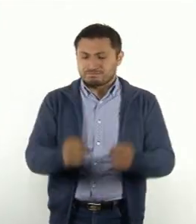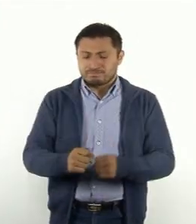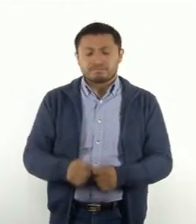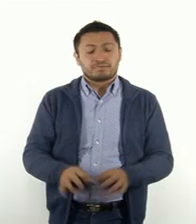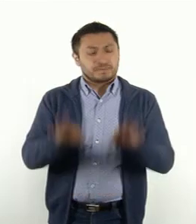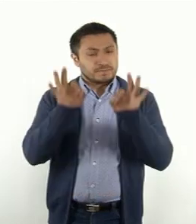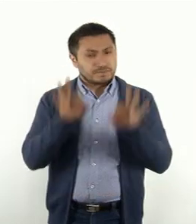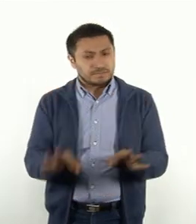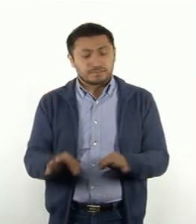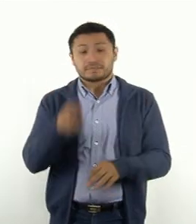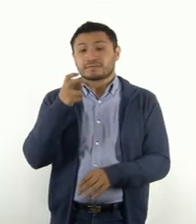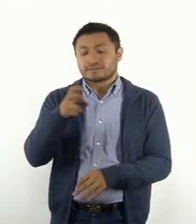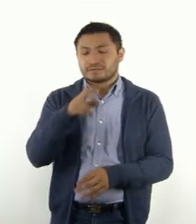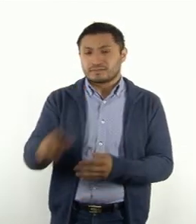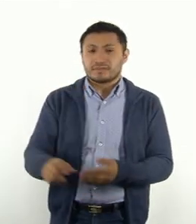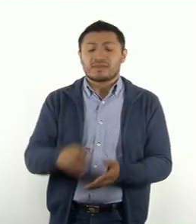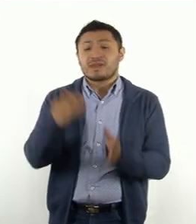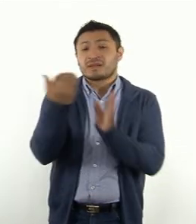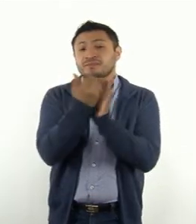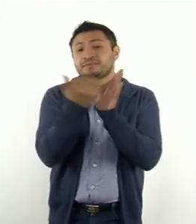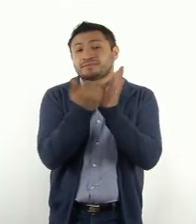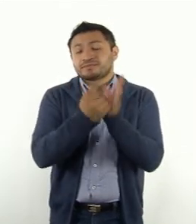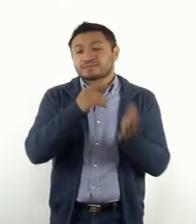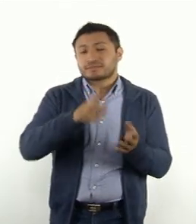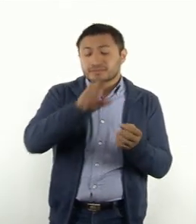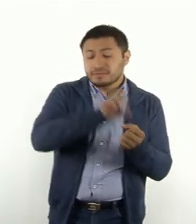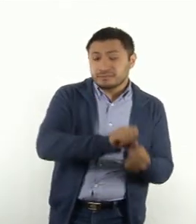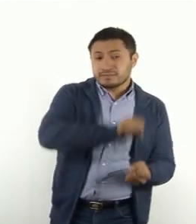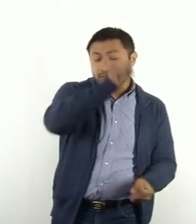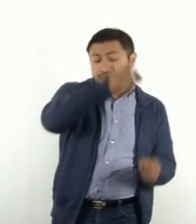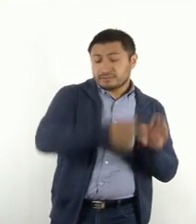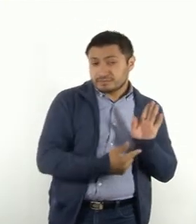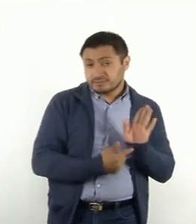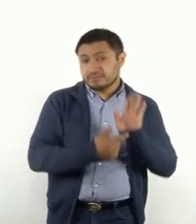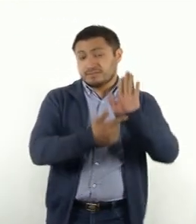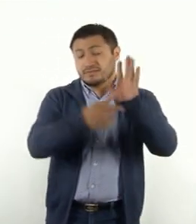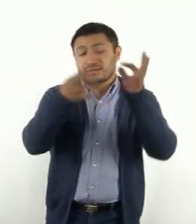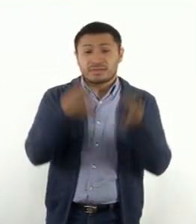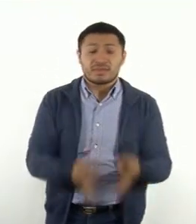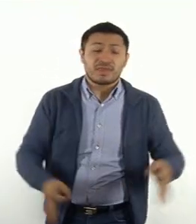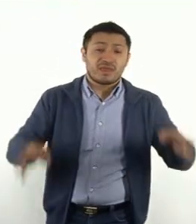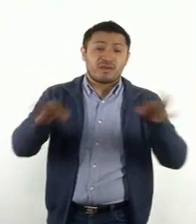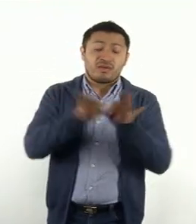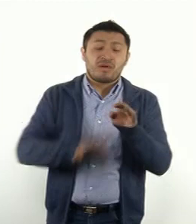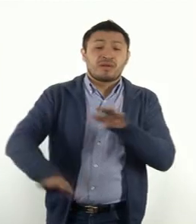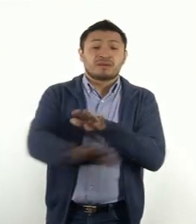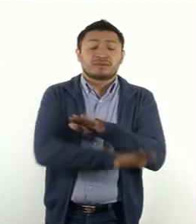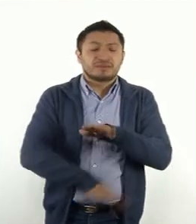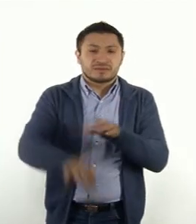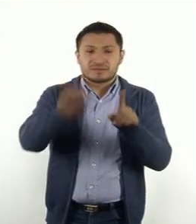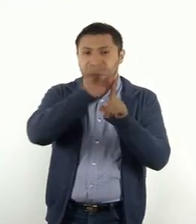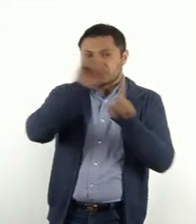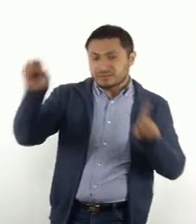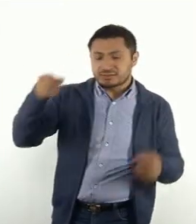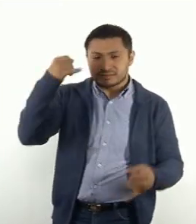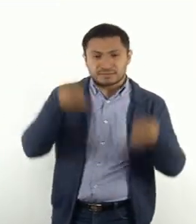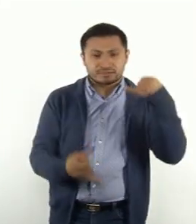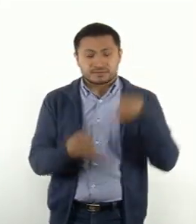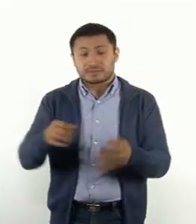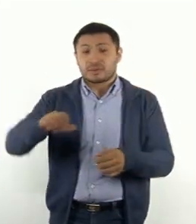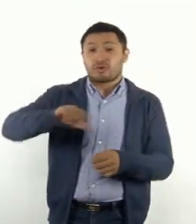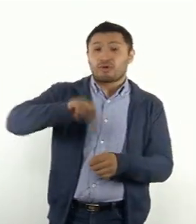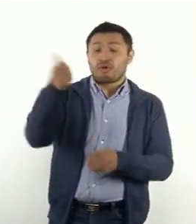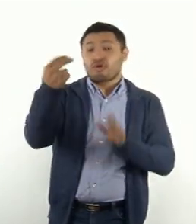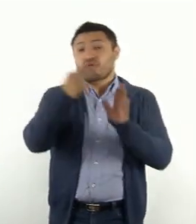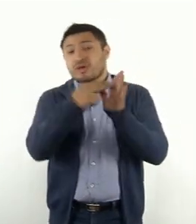Este principio señala que la Constitución es el fundamento o la base principal del ordenamiento jurídico, por lo que no puede existir